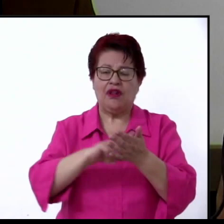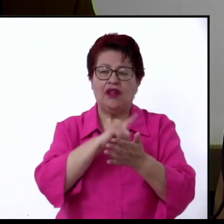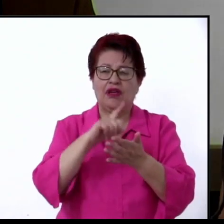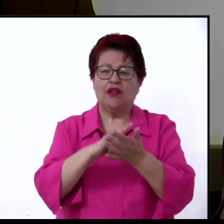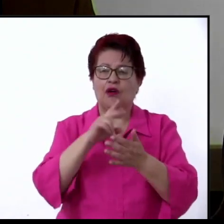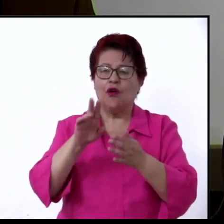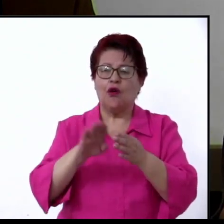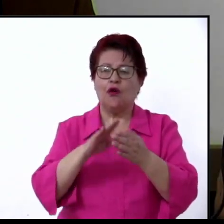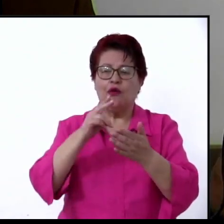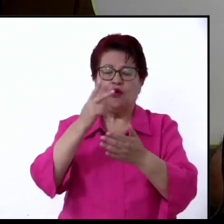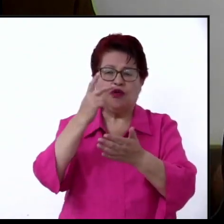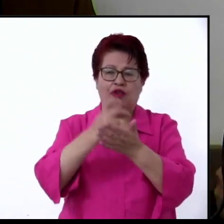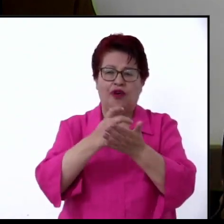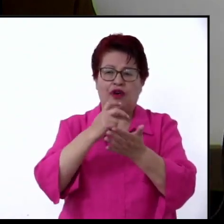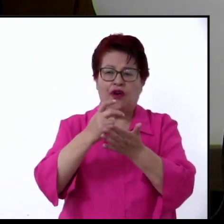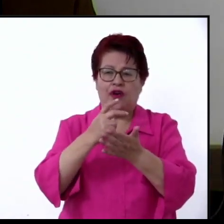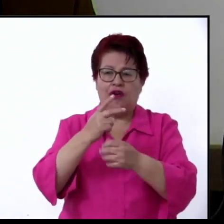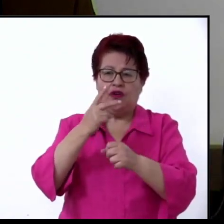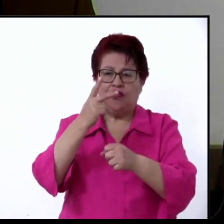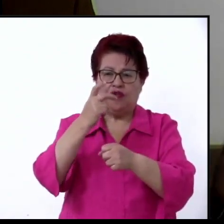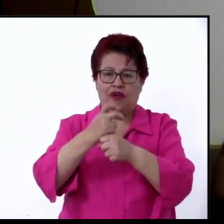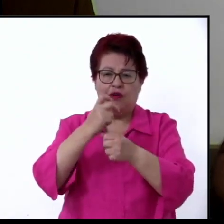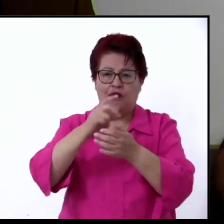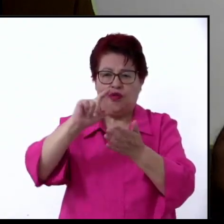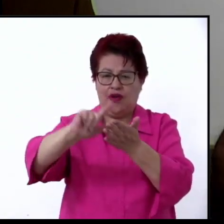segunda legislatura,